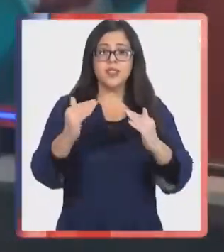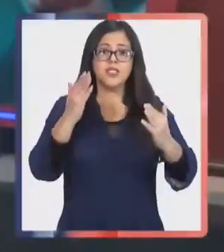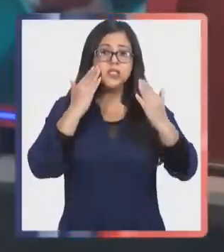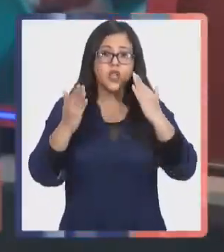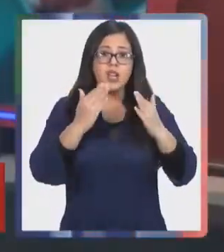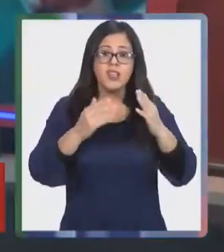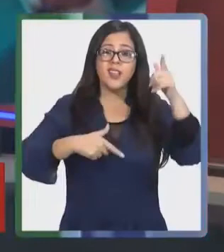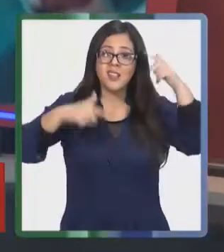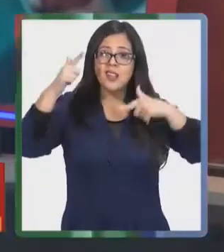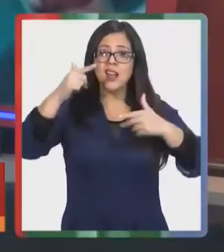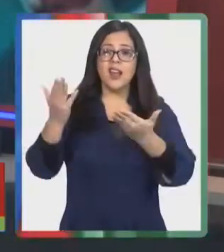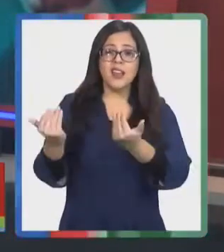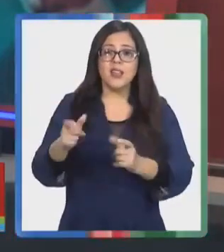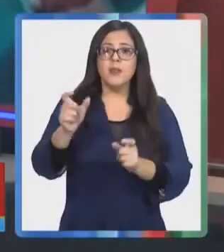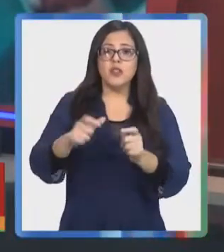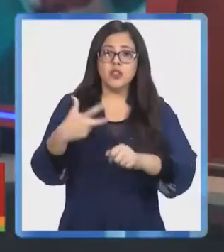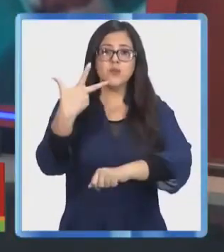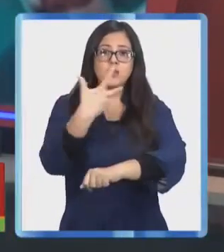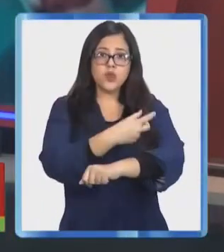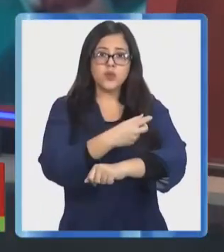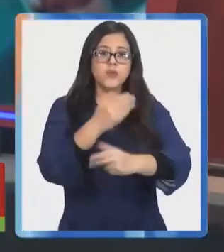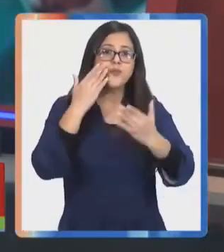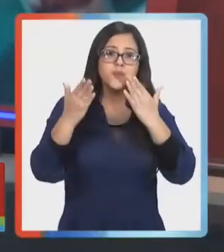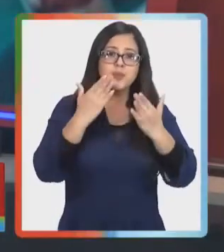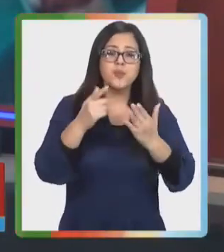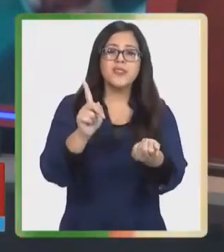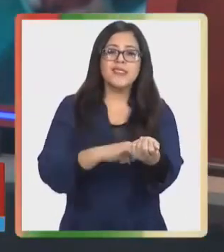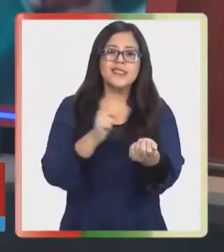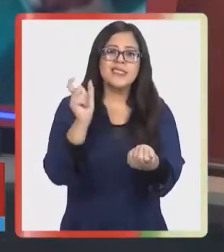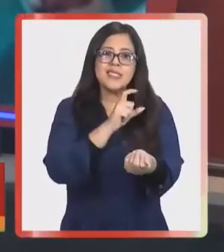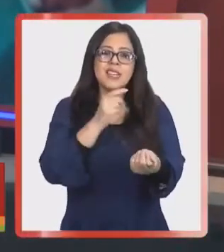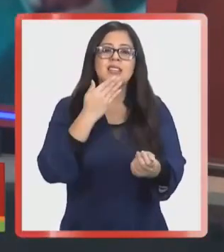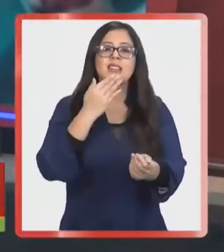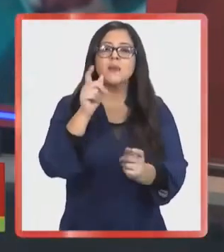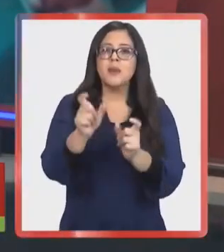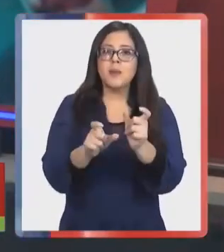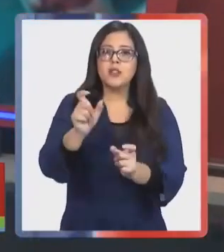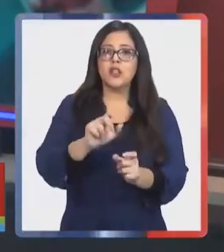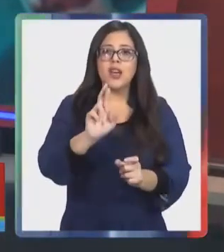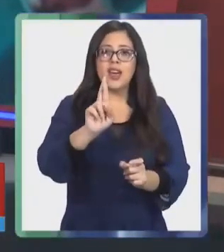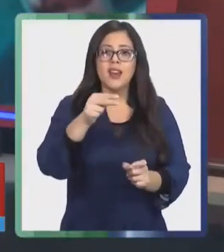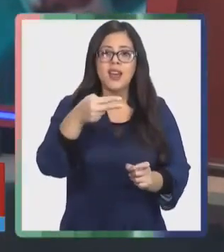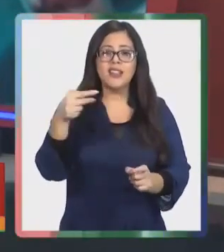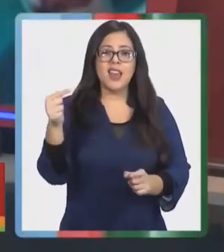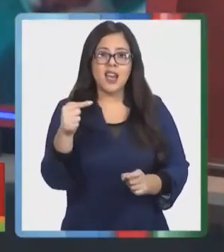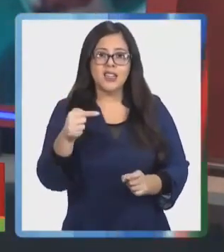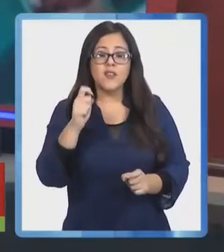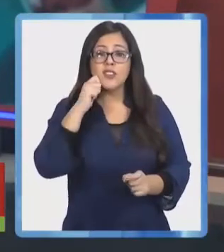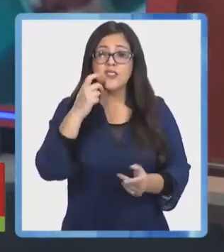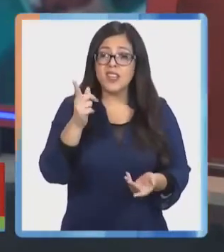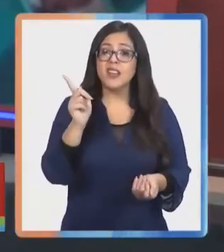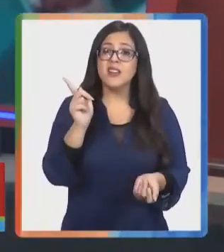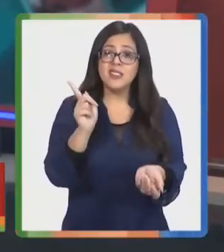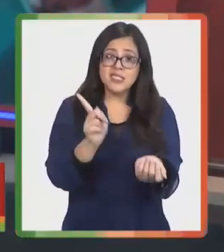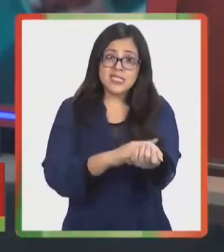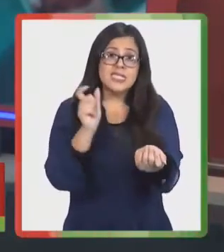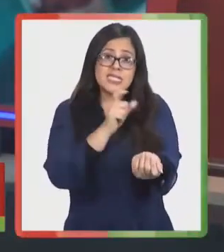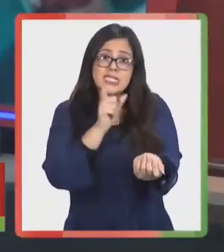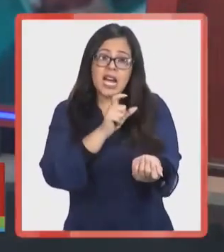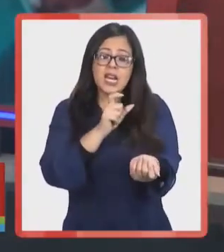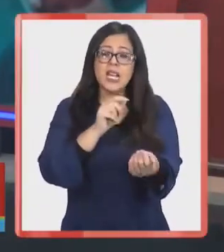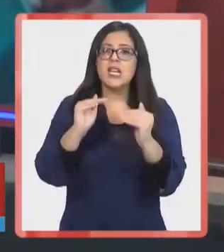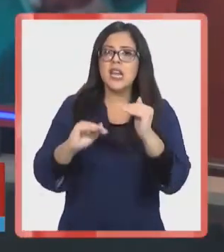La Casa del Donante de Talca necesita dadores de sangre, especialmente las personas que son RH negativo, un tipo de sangre